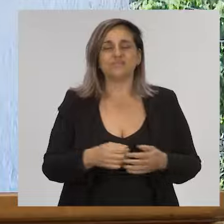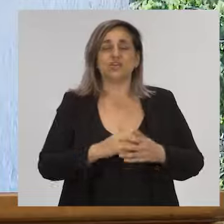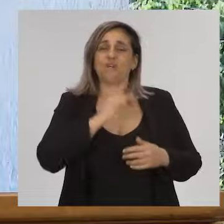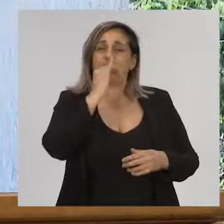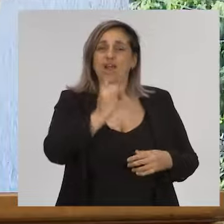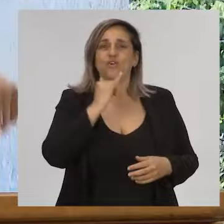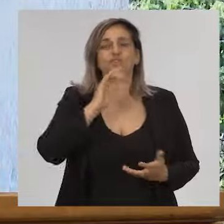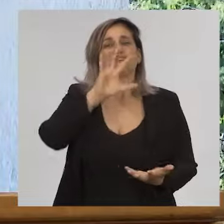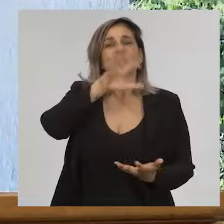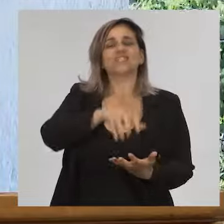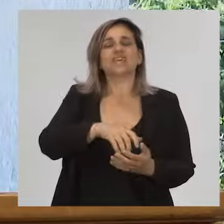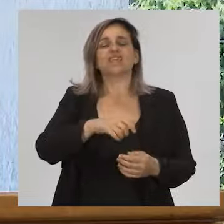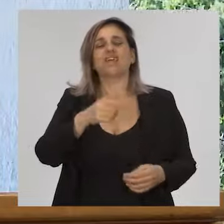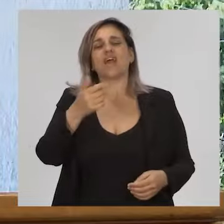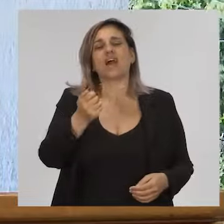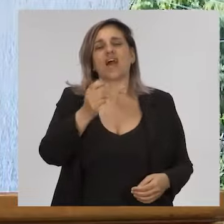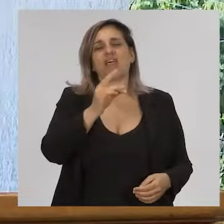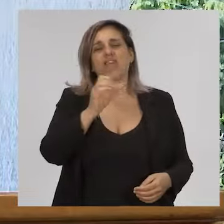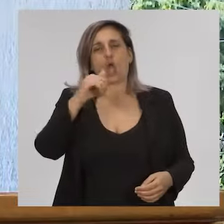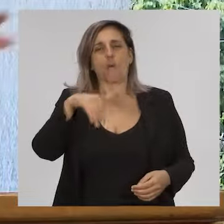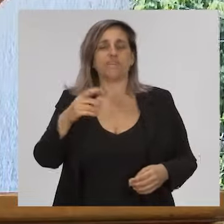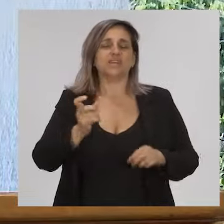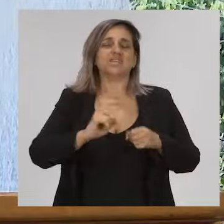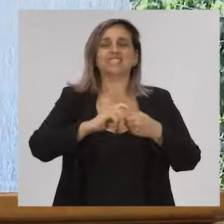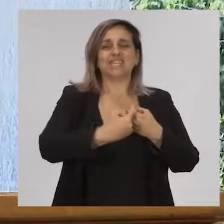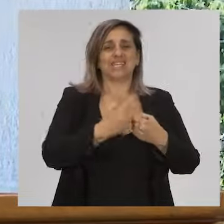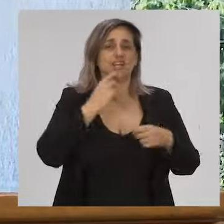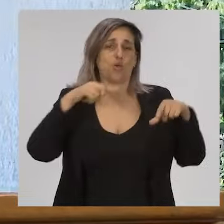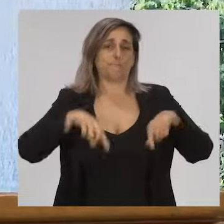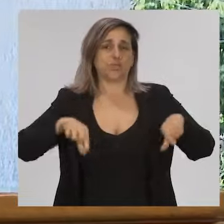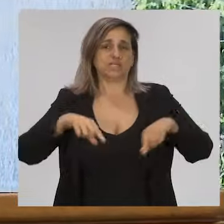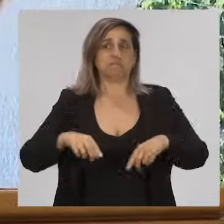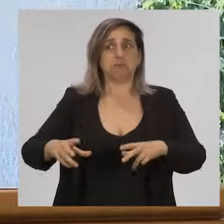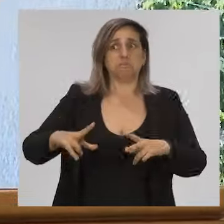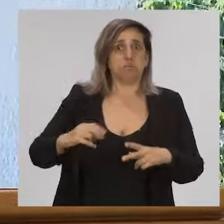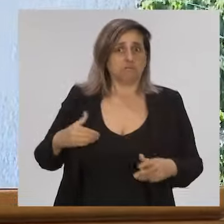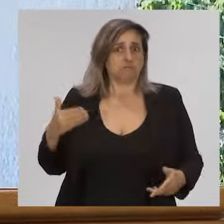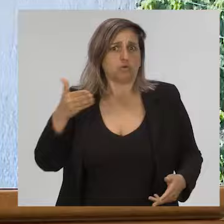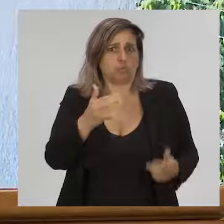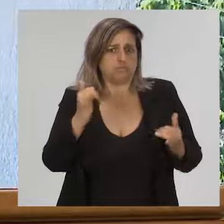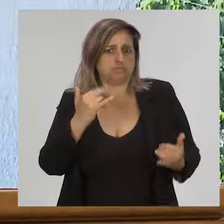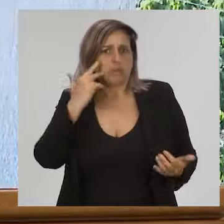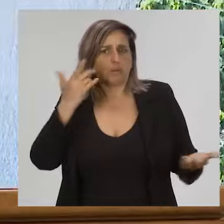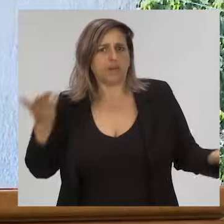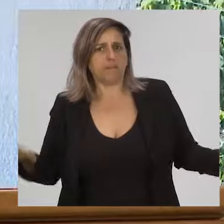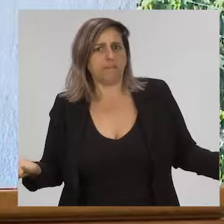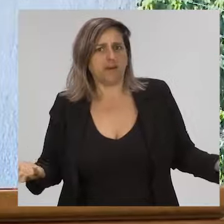y esto que yo voy a contar fue en la sede de ADEOM. Y hablamos con el Tufi unos días antes, me dice, ¿qué va a hacer? Unos días antes, un día antes, le digo, yo voy.